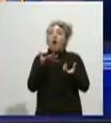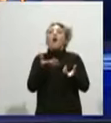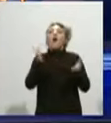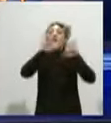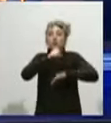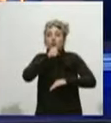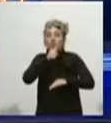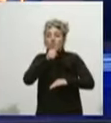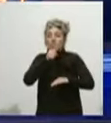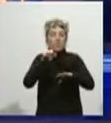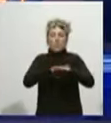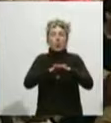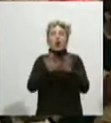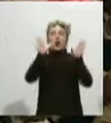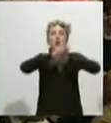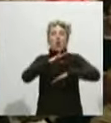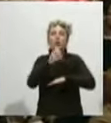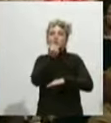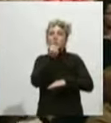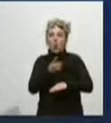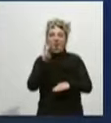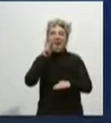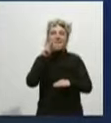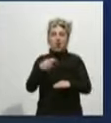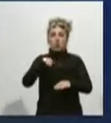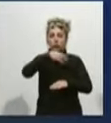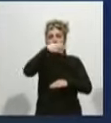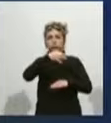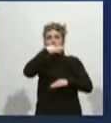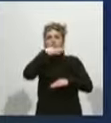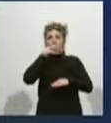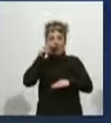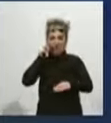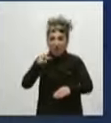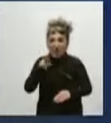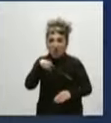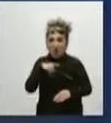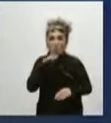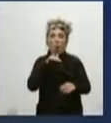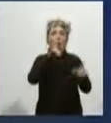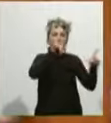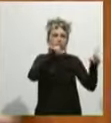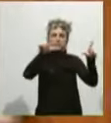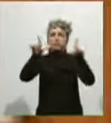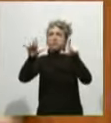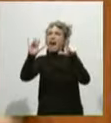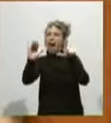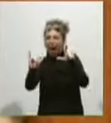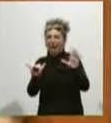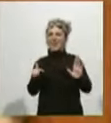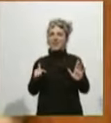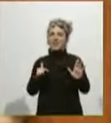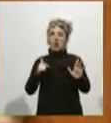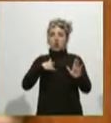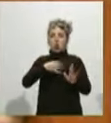visteis? Como para no verlo, lo daban en todas las cadenas. Y a la misma hora, pues yo me acuerdo que cuando estaba diciendo aquello,